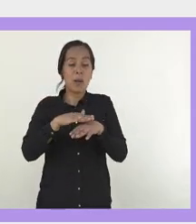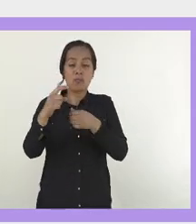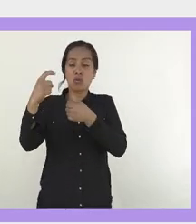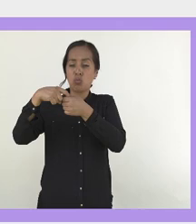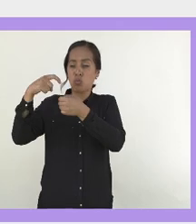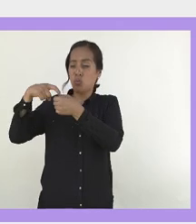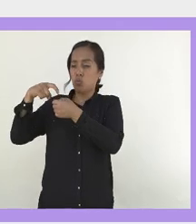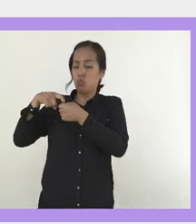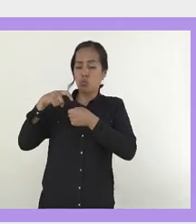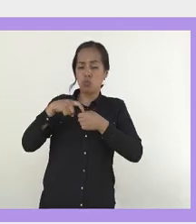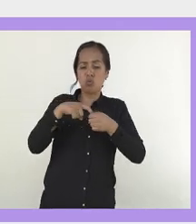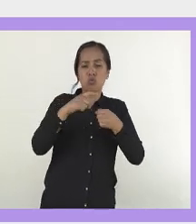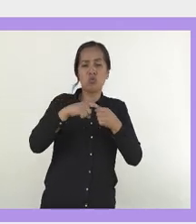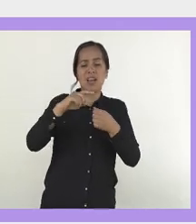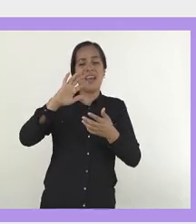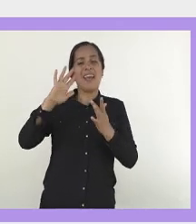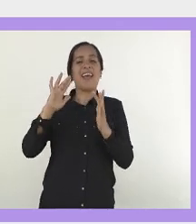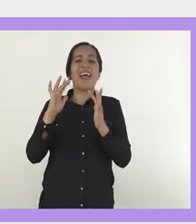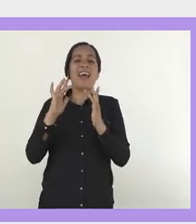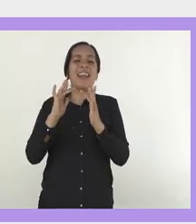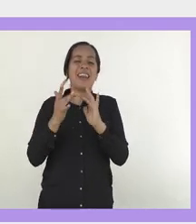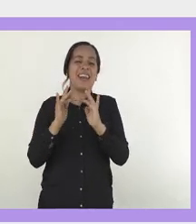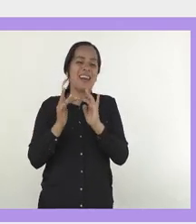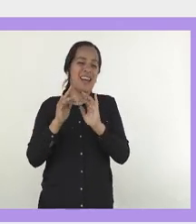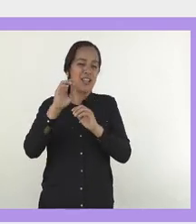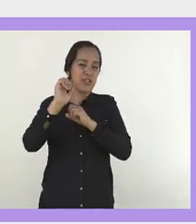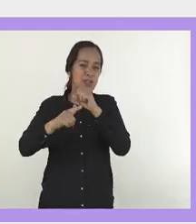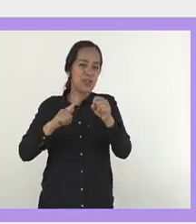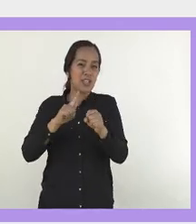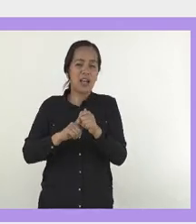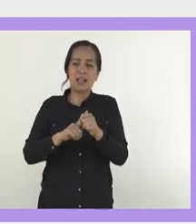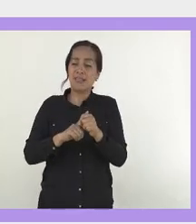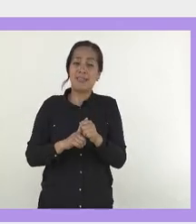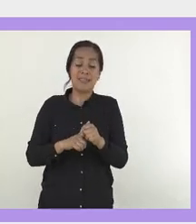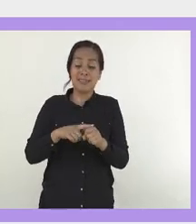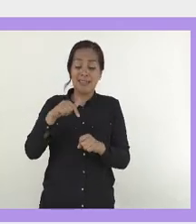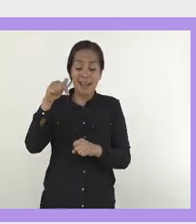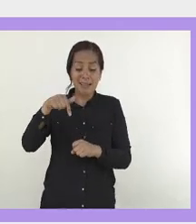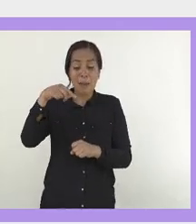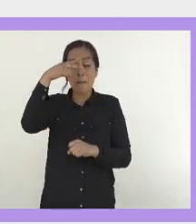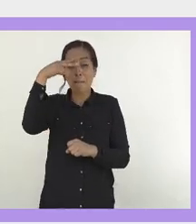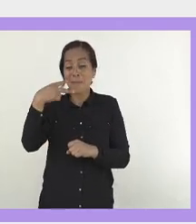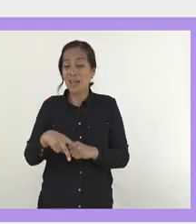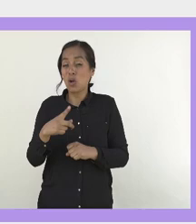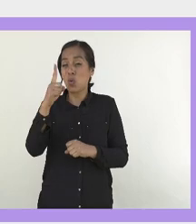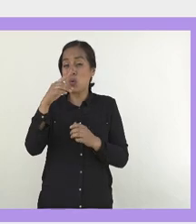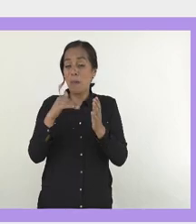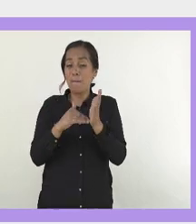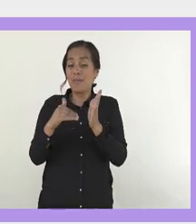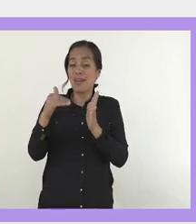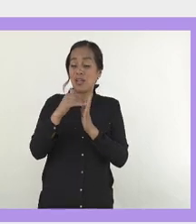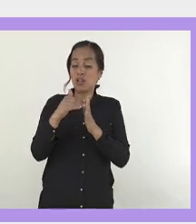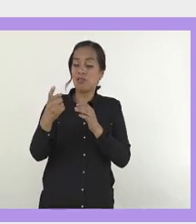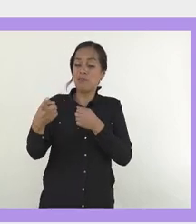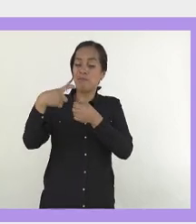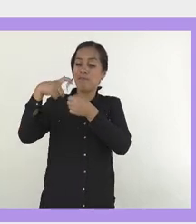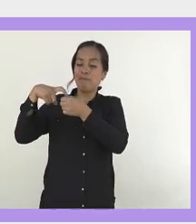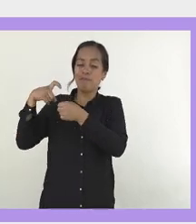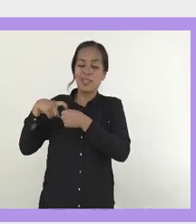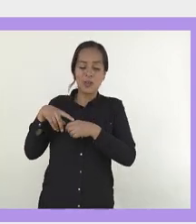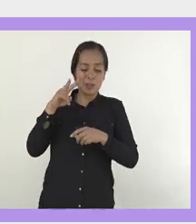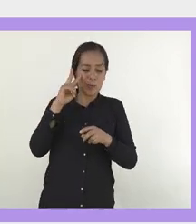en el mundo Más que la francesa más que cualquier otra con un millón de Seguidores y y esos son son ganancias